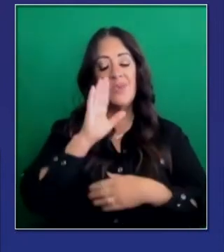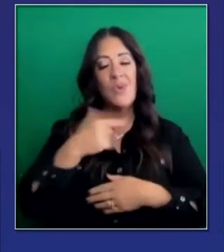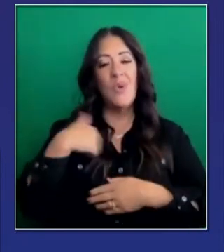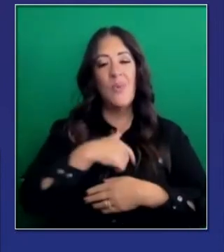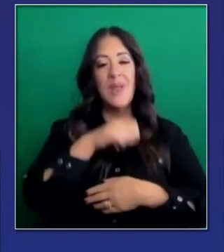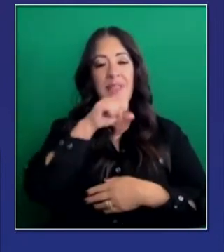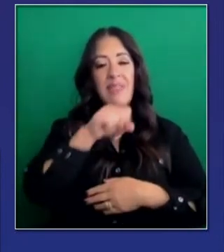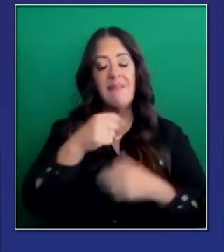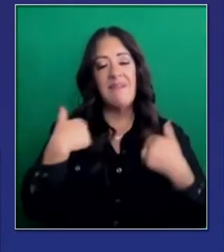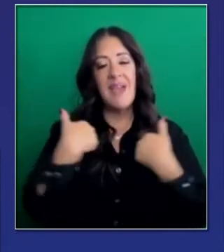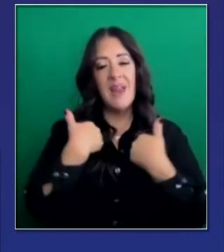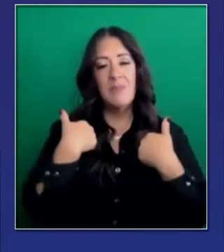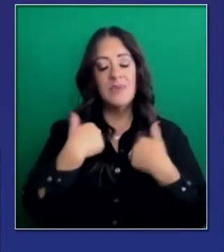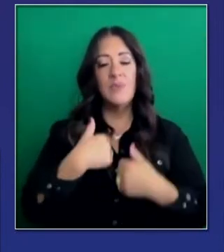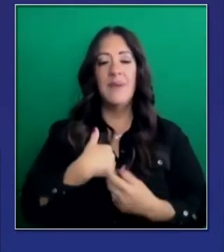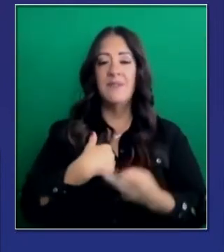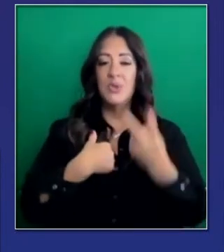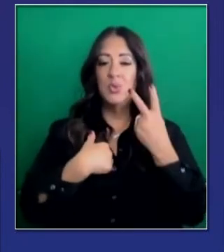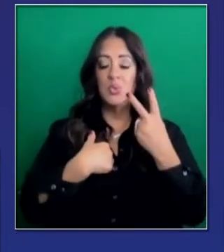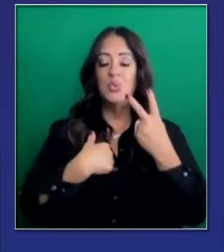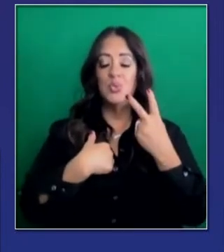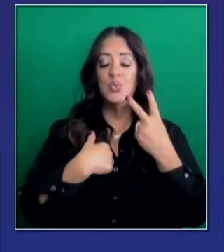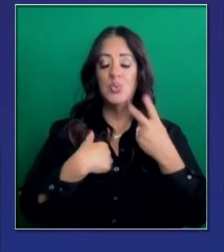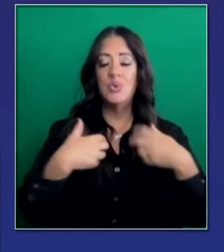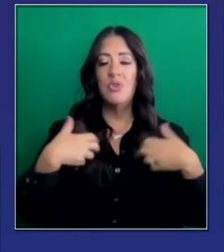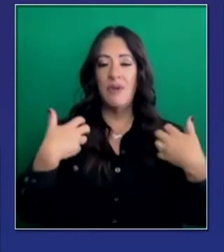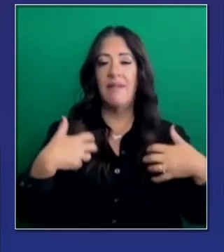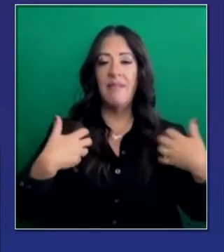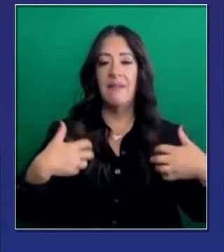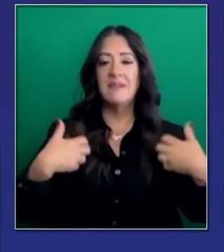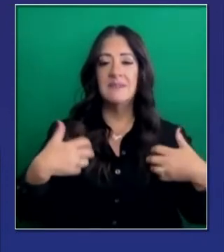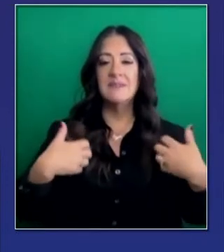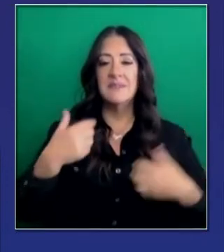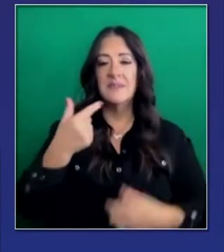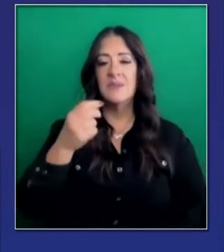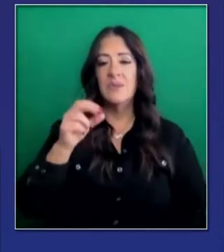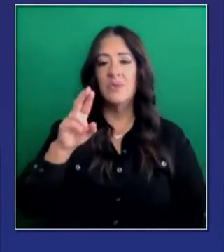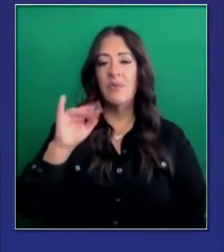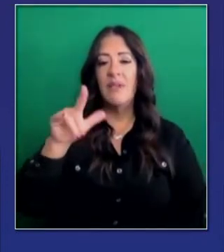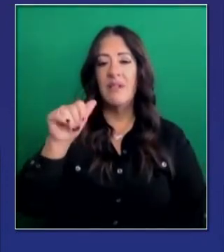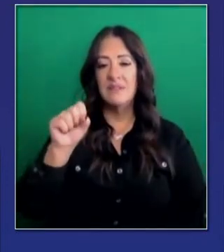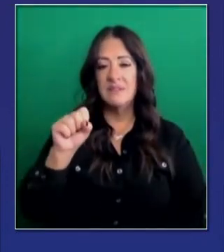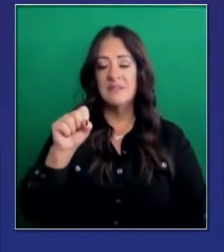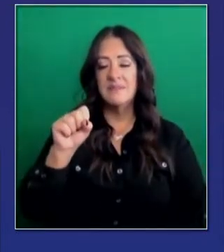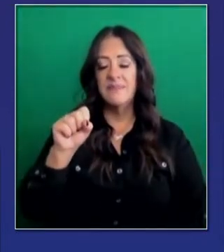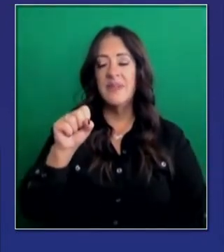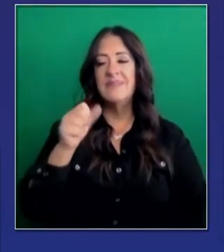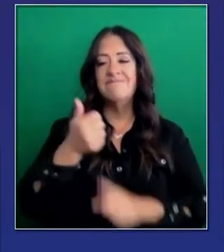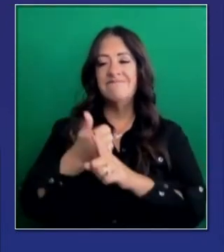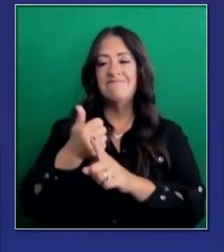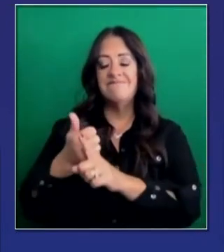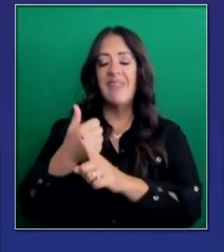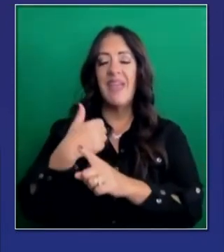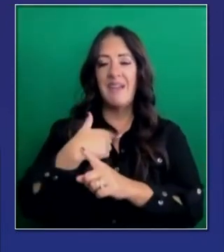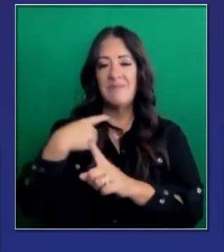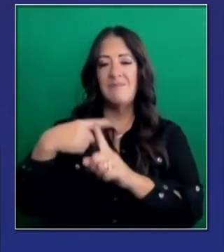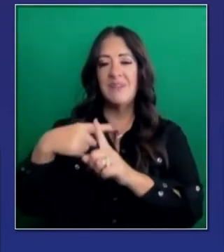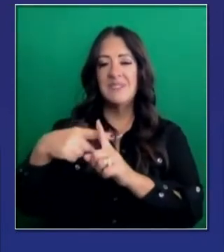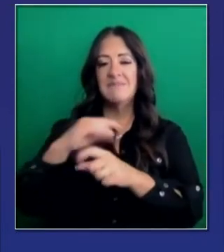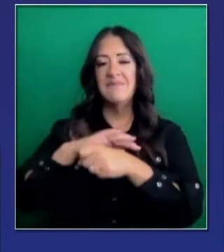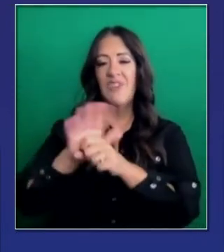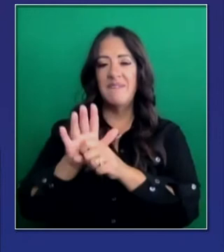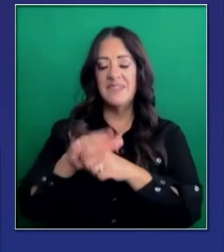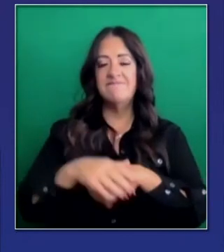con los animales pero tenemos a dos gorilas en el zoológico de san diego que han tenido pruebas positivas para el cob y 19 y